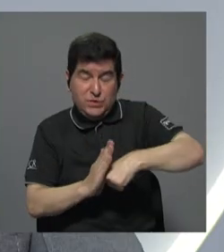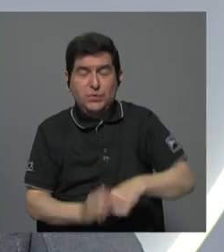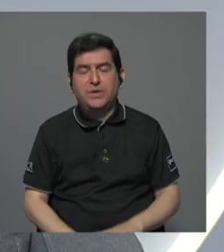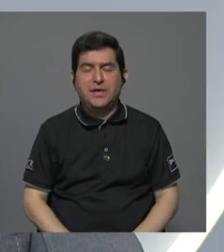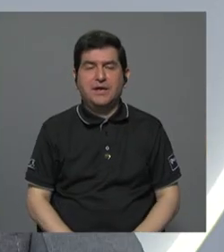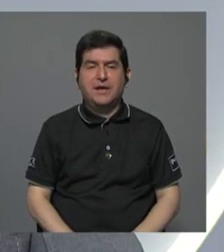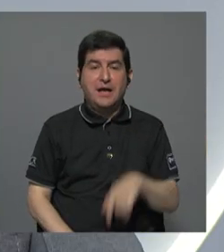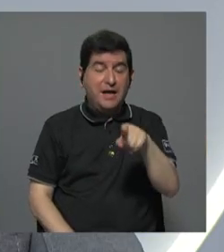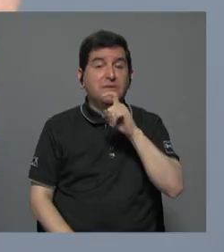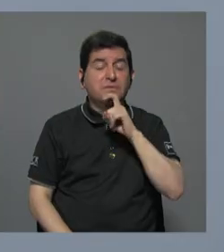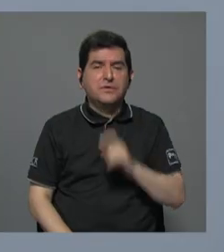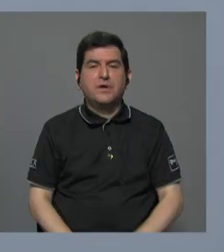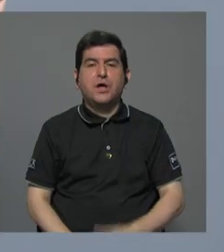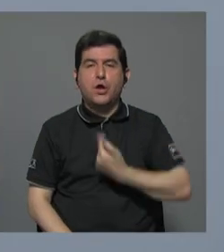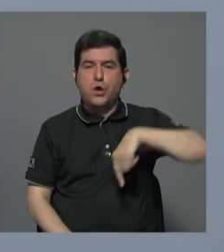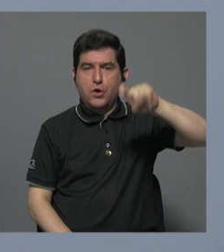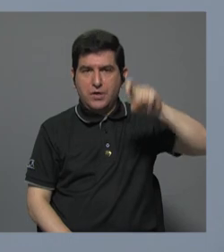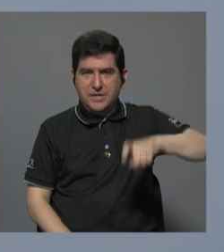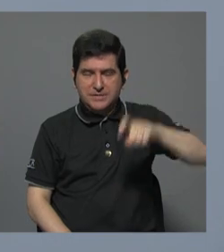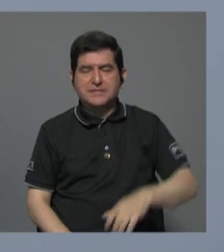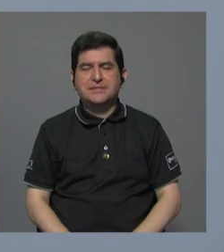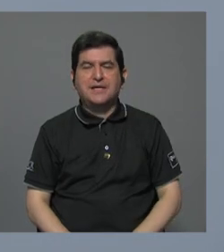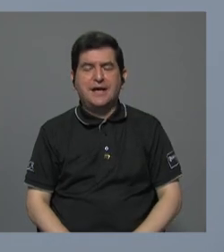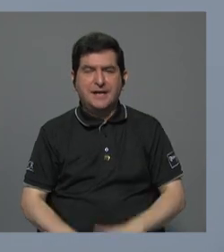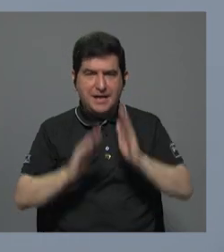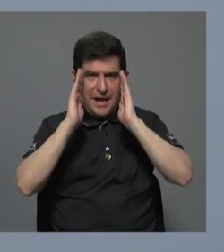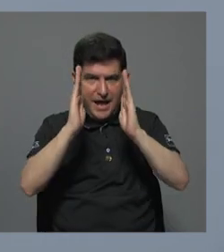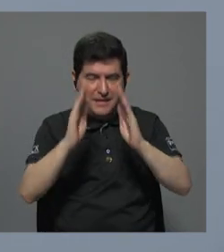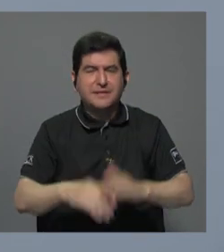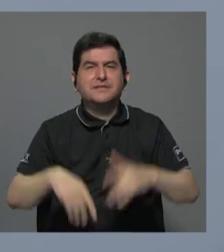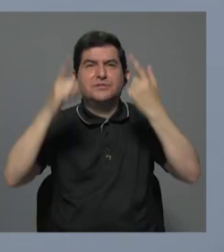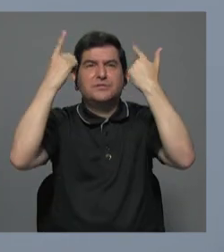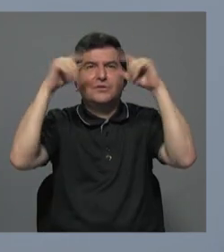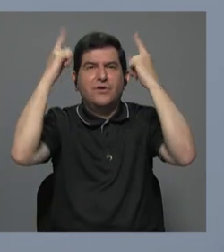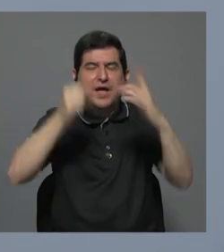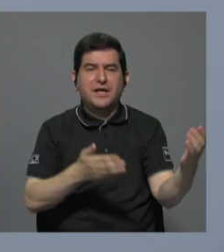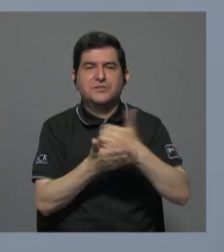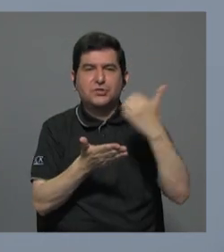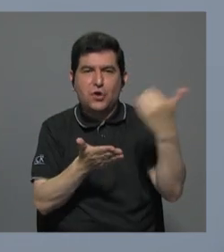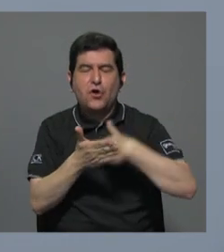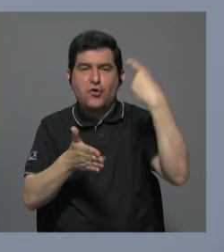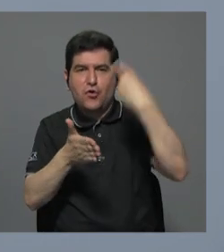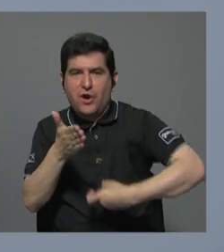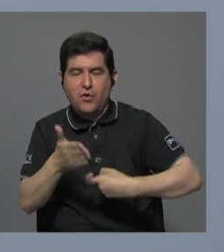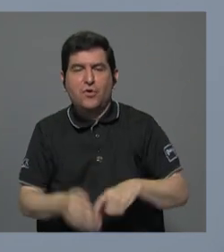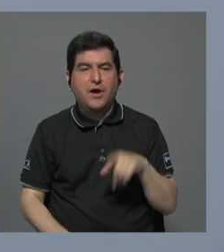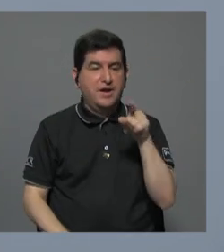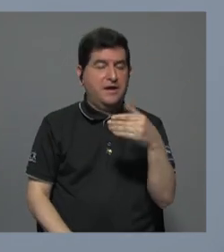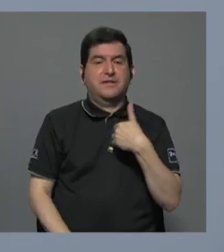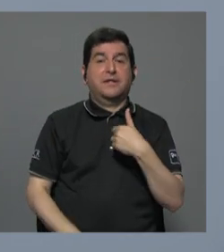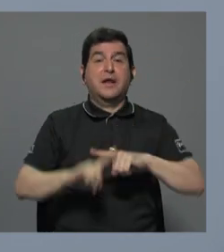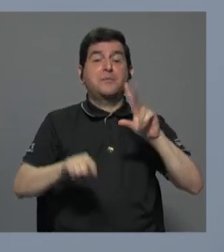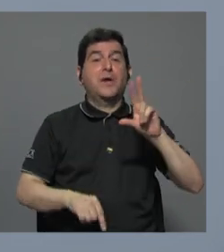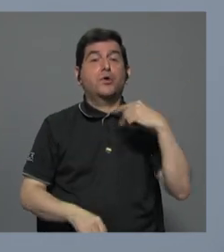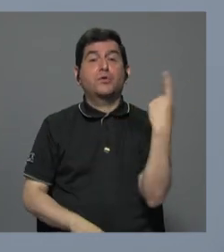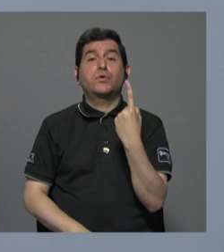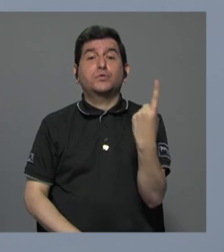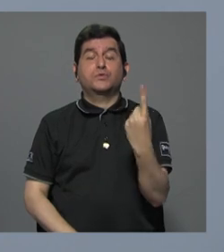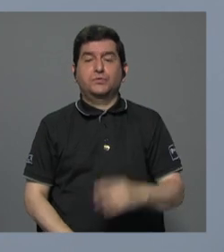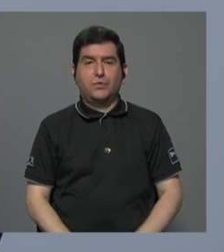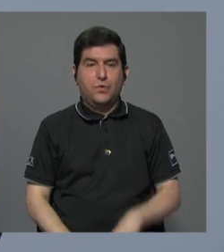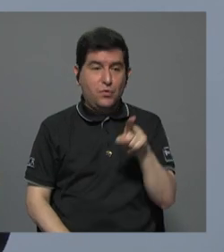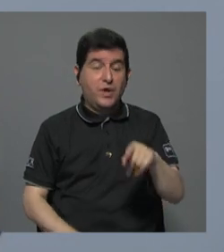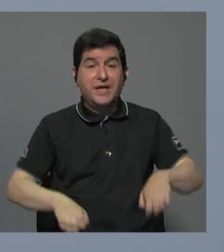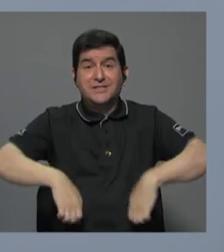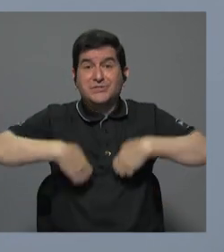nosotros tenemos que tener un peso fractal francamente en la efectiva en el proceso de recaudación de los impuestos que están allí pero no solamente eso es lo